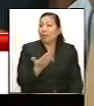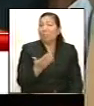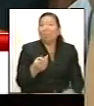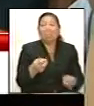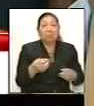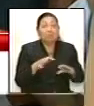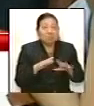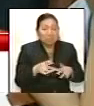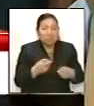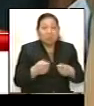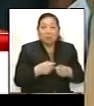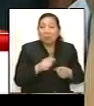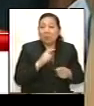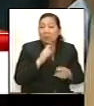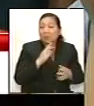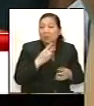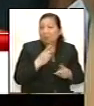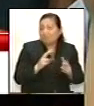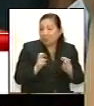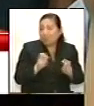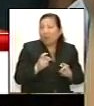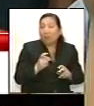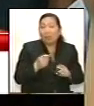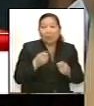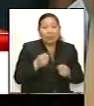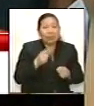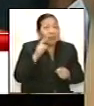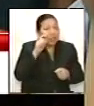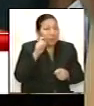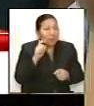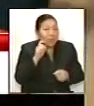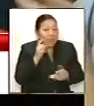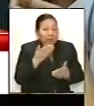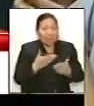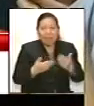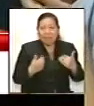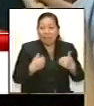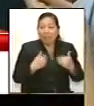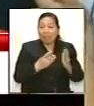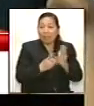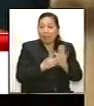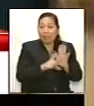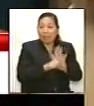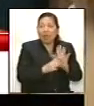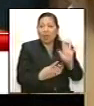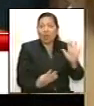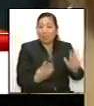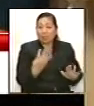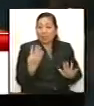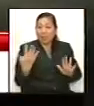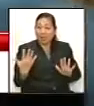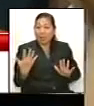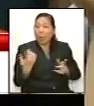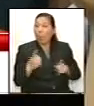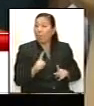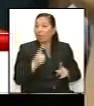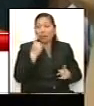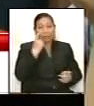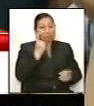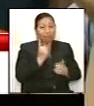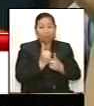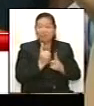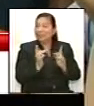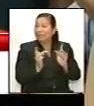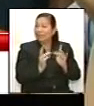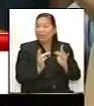chat, Centro de Emergencia Mujer, en temas de acoso que lo estamos abordando a raíz que salió el decreto legislativo 1410, cuando no conocen la